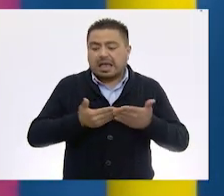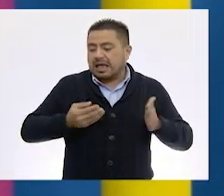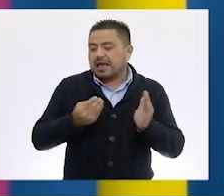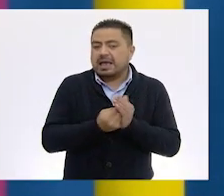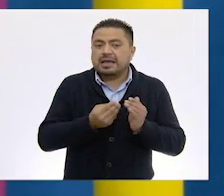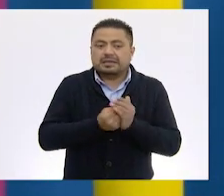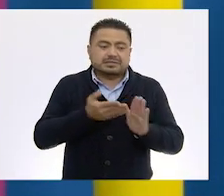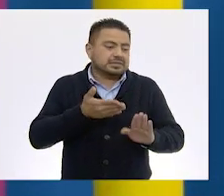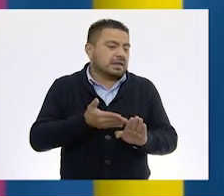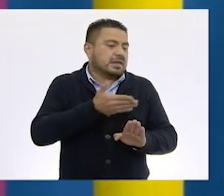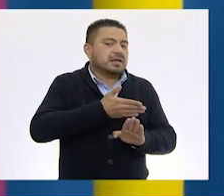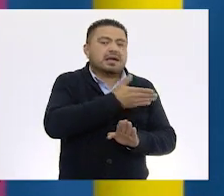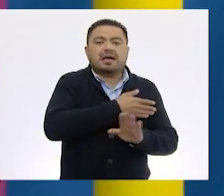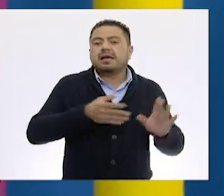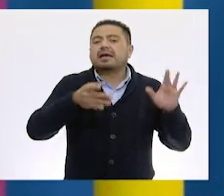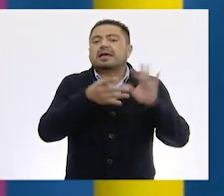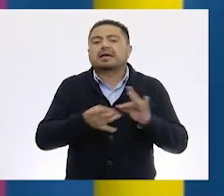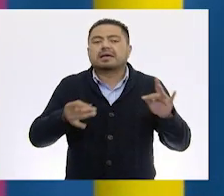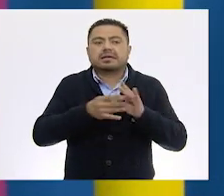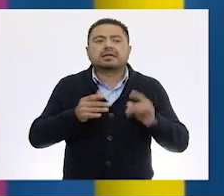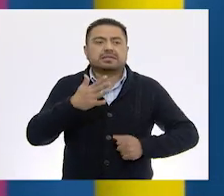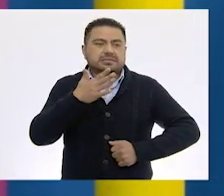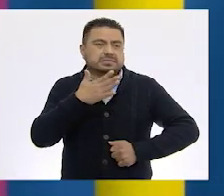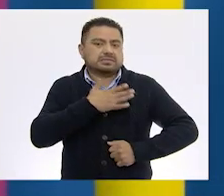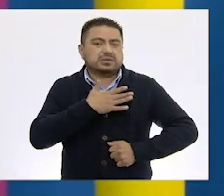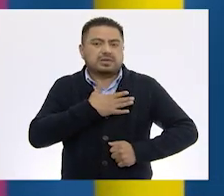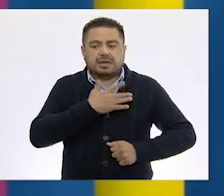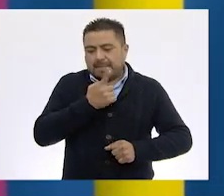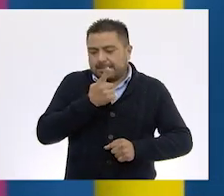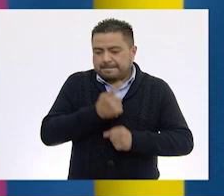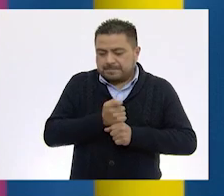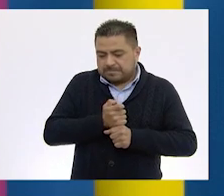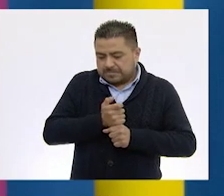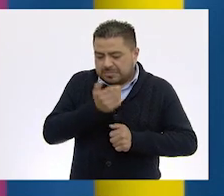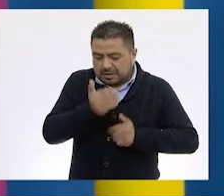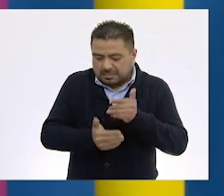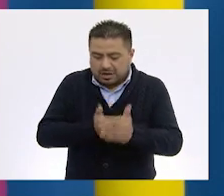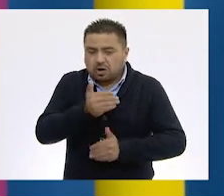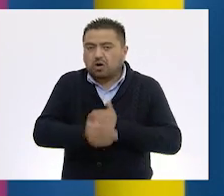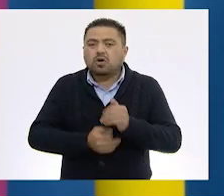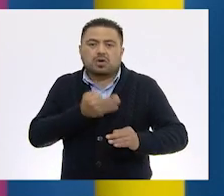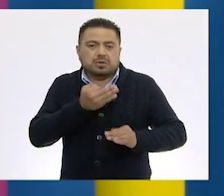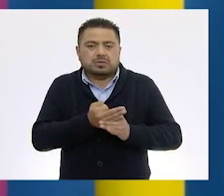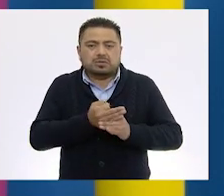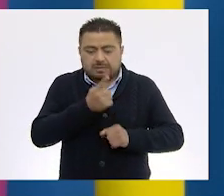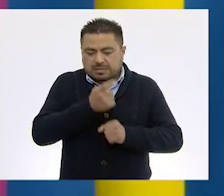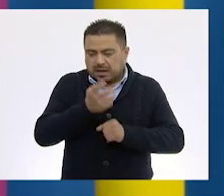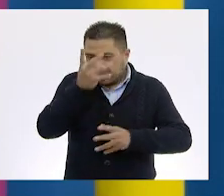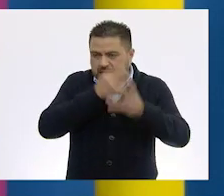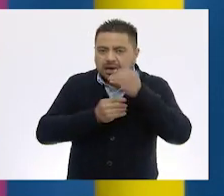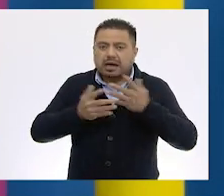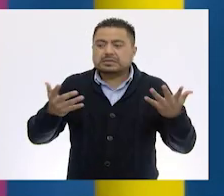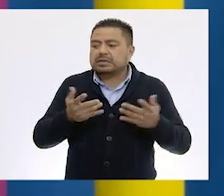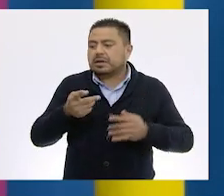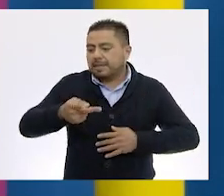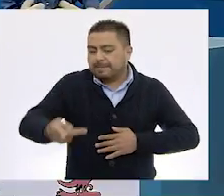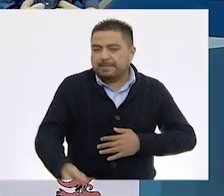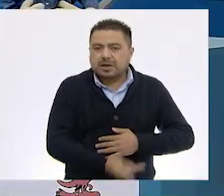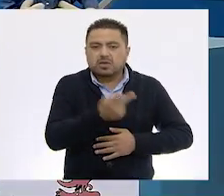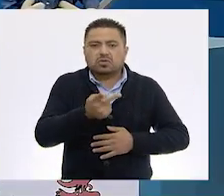clases pasadas mencionamos que este es nuestro primer paso. Es aprender a hacer una pregunta